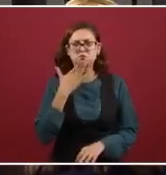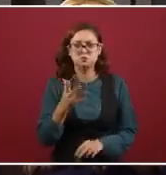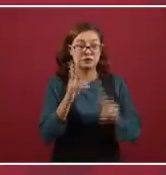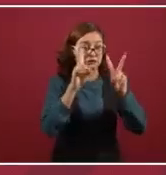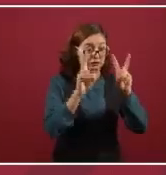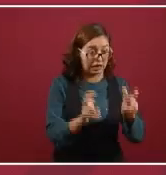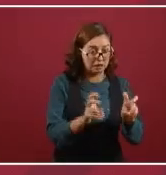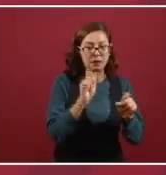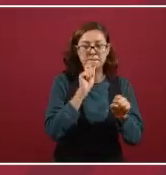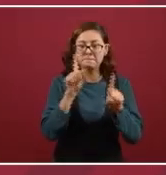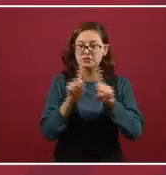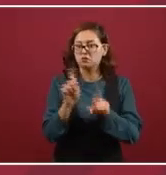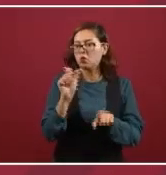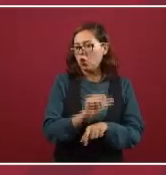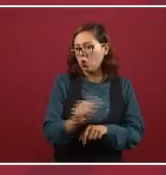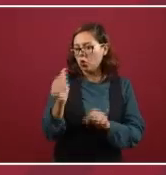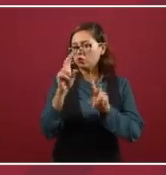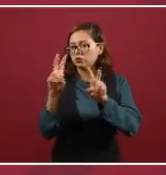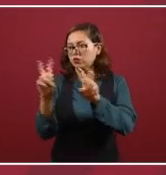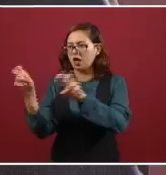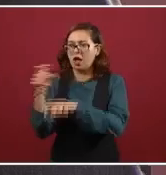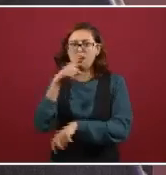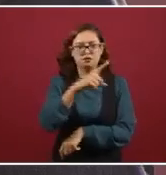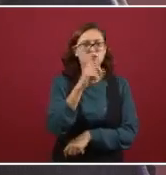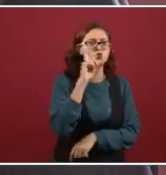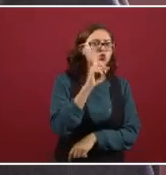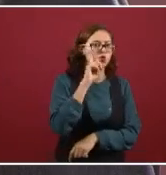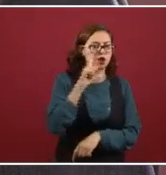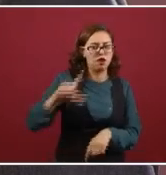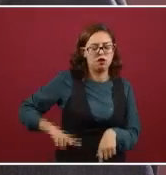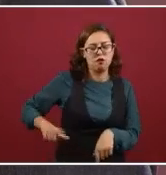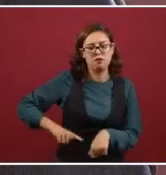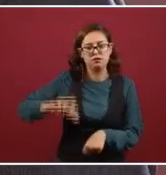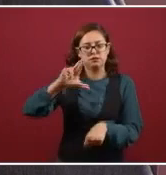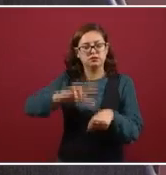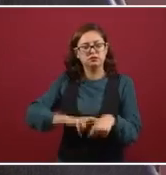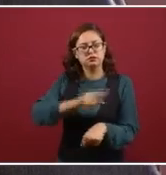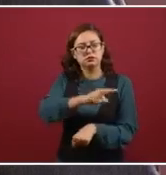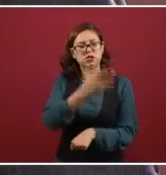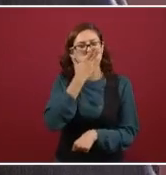con la gobernadora de Sonora, y acerca de